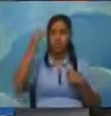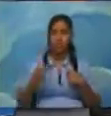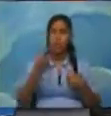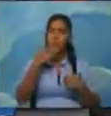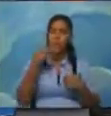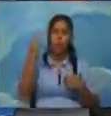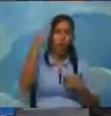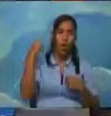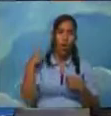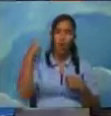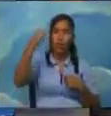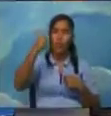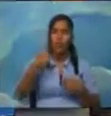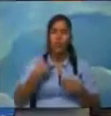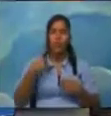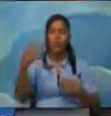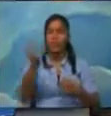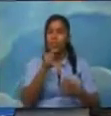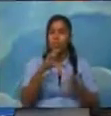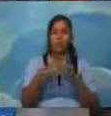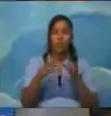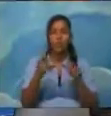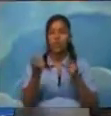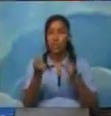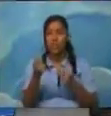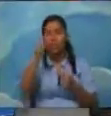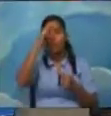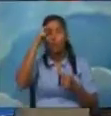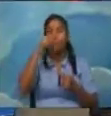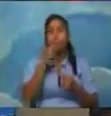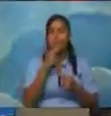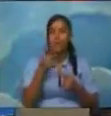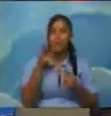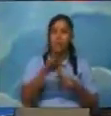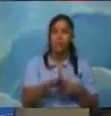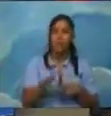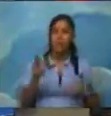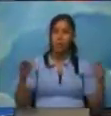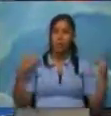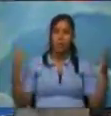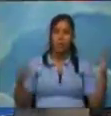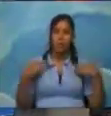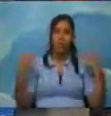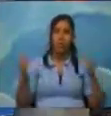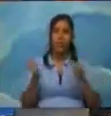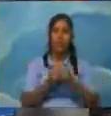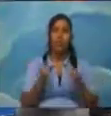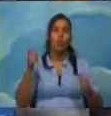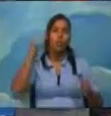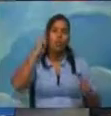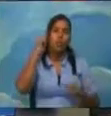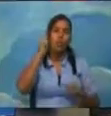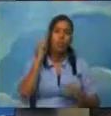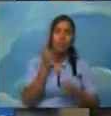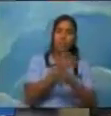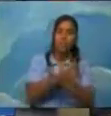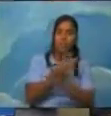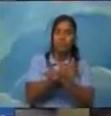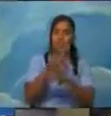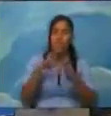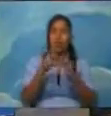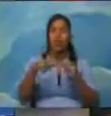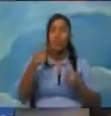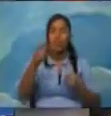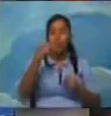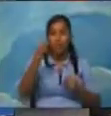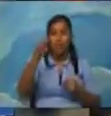me la comí, le quité la plata a mi papá. Y estaba gozando con las mujeres. Claro, cuando tienes